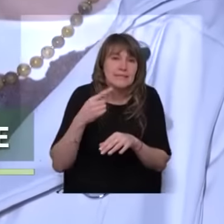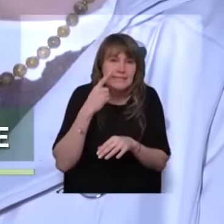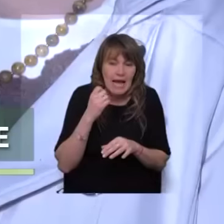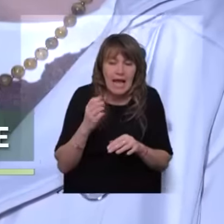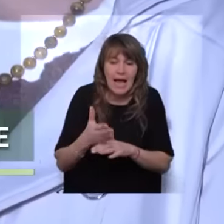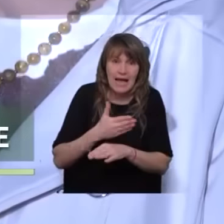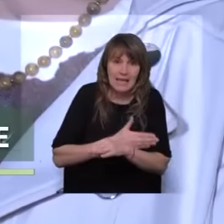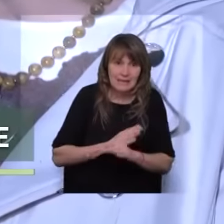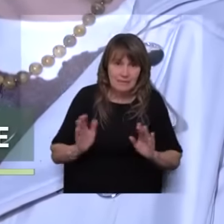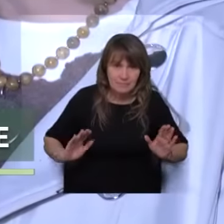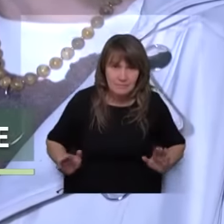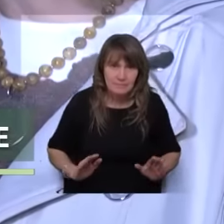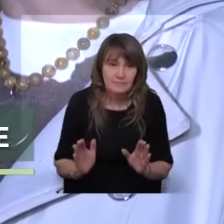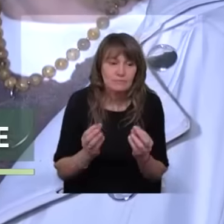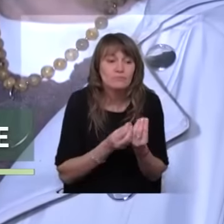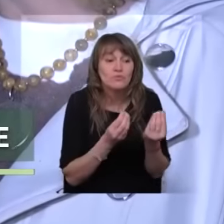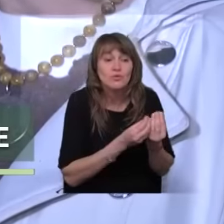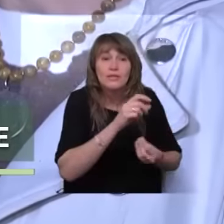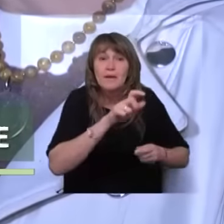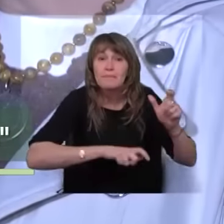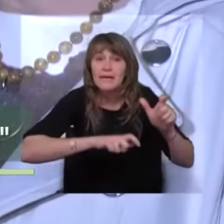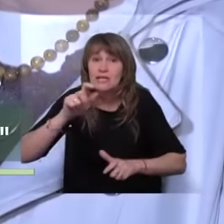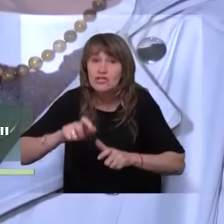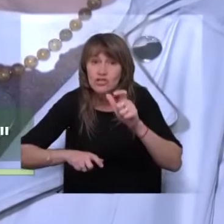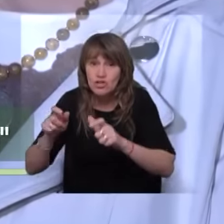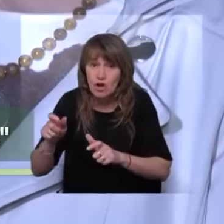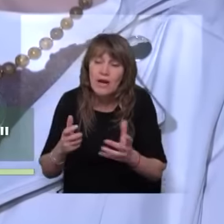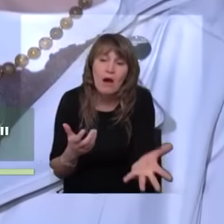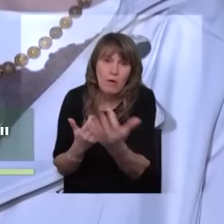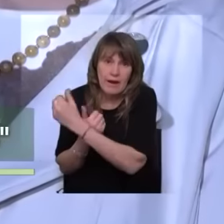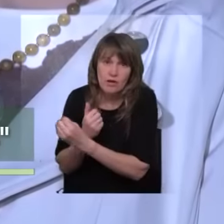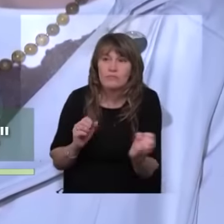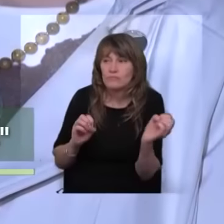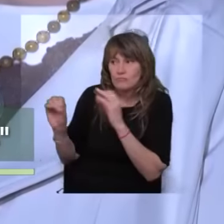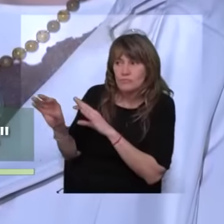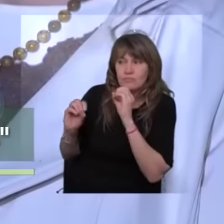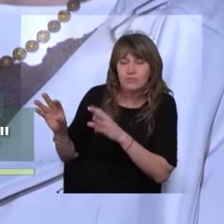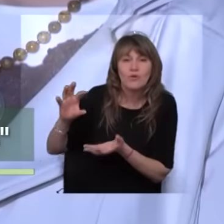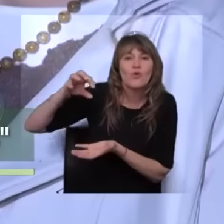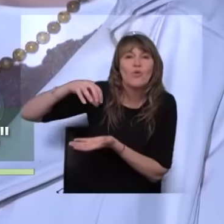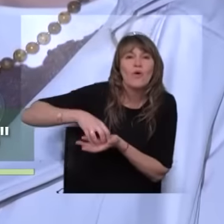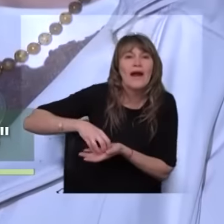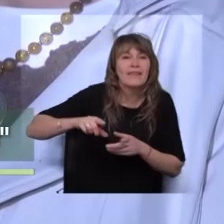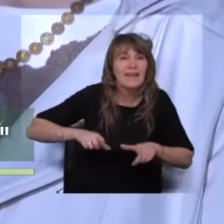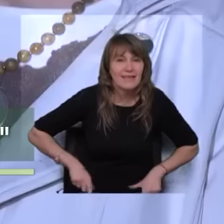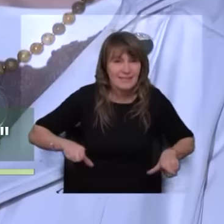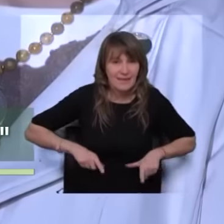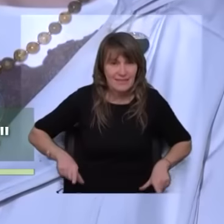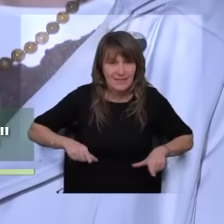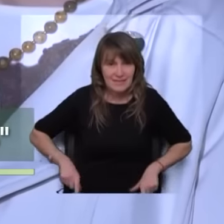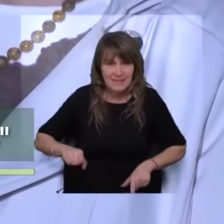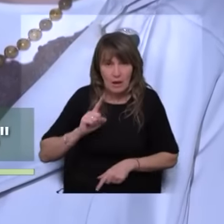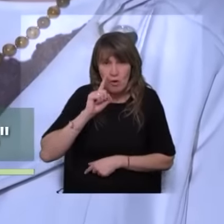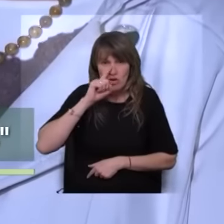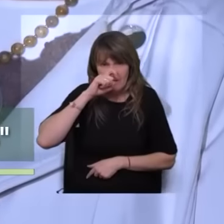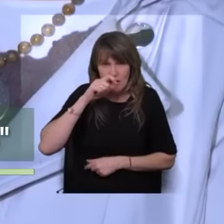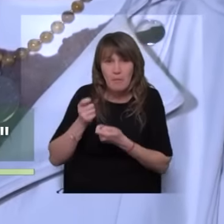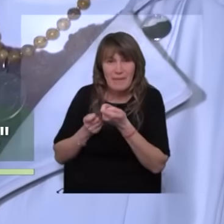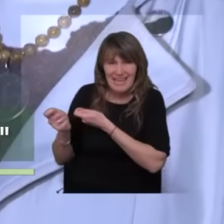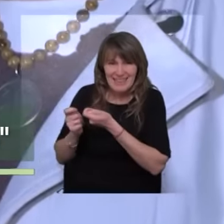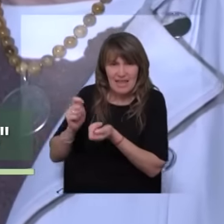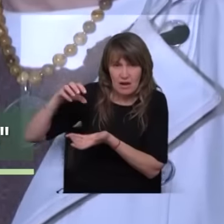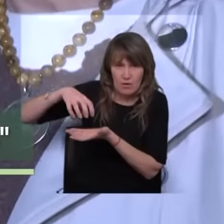para que en caso de que sea necesario podamos también usar el centro de evacuados de la intendencia de Montevideo bien decías que es importante que la